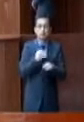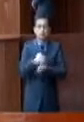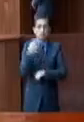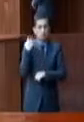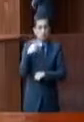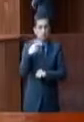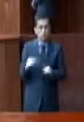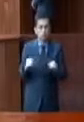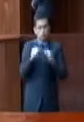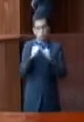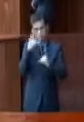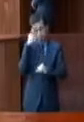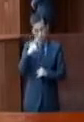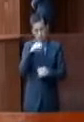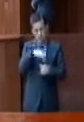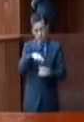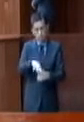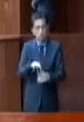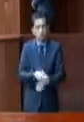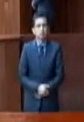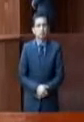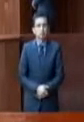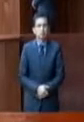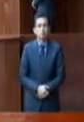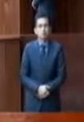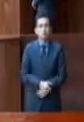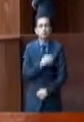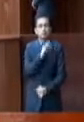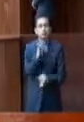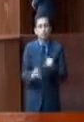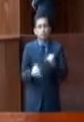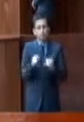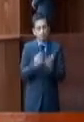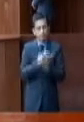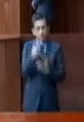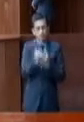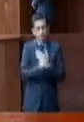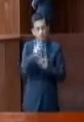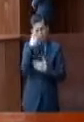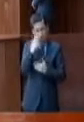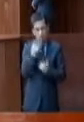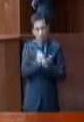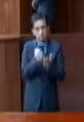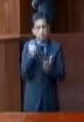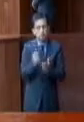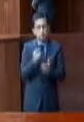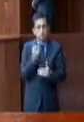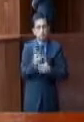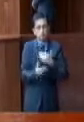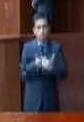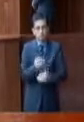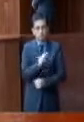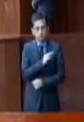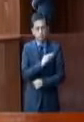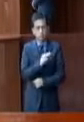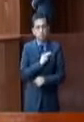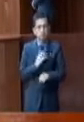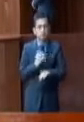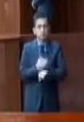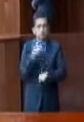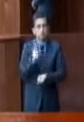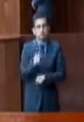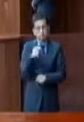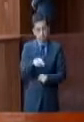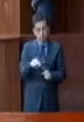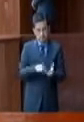de veracruz finalmente se da cuenta con el proyecto de sentencia relativo al procedimiento especial sancionador de